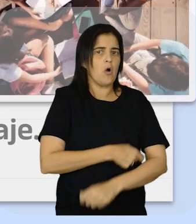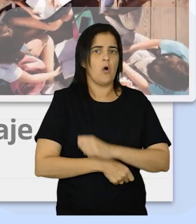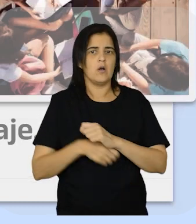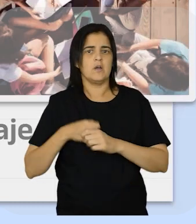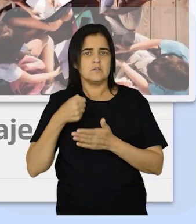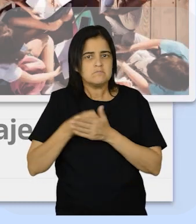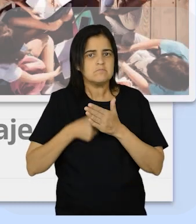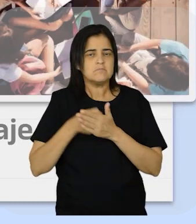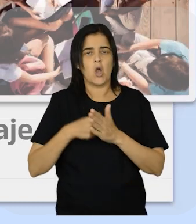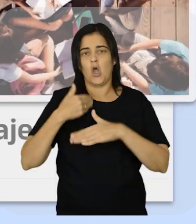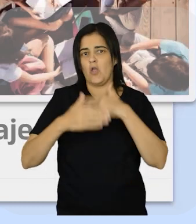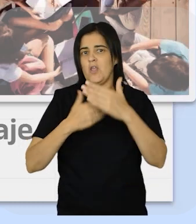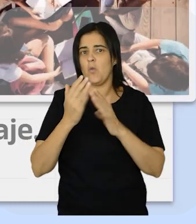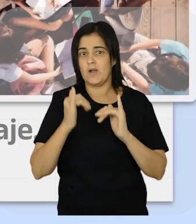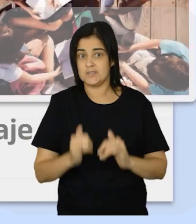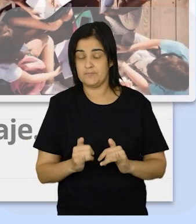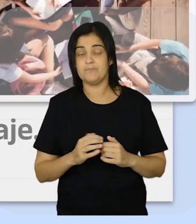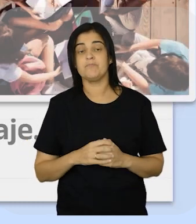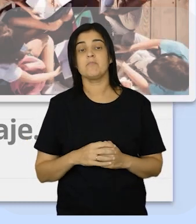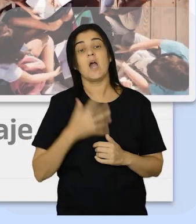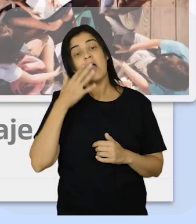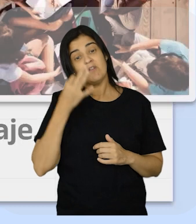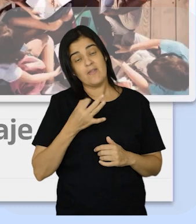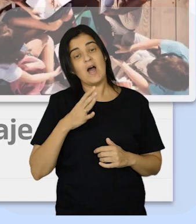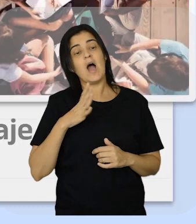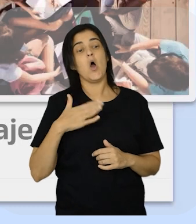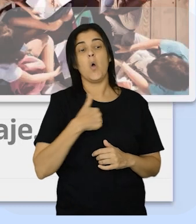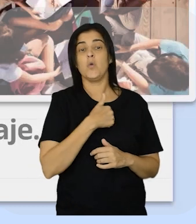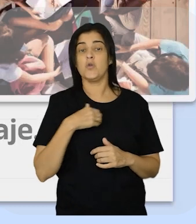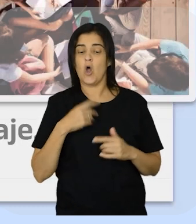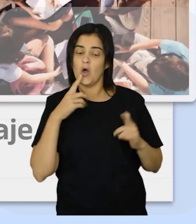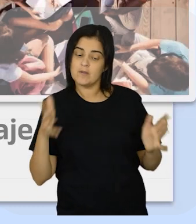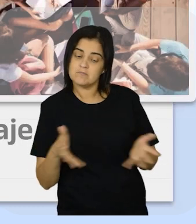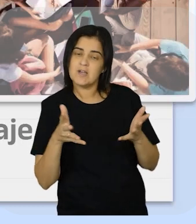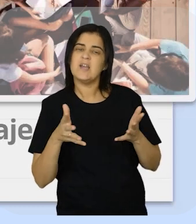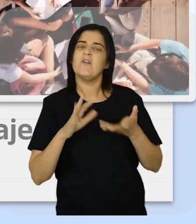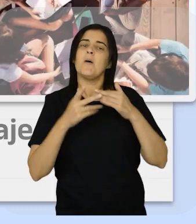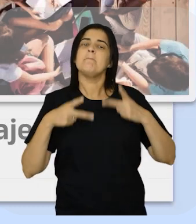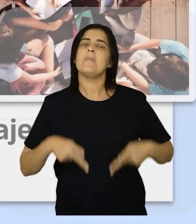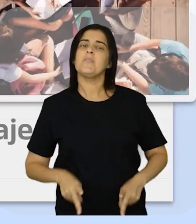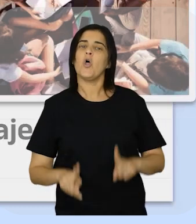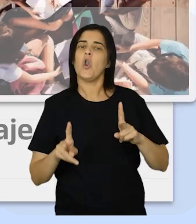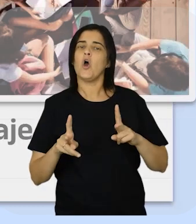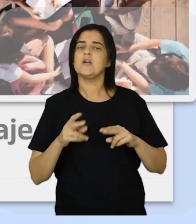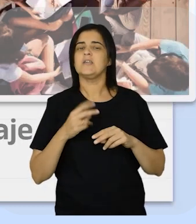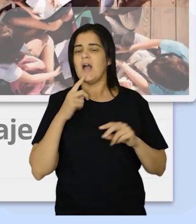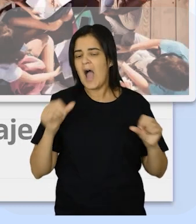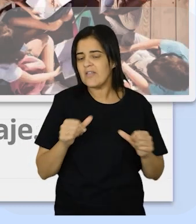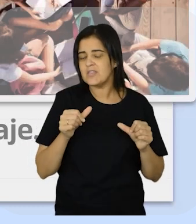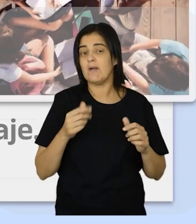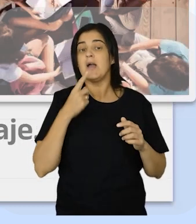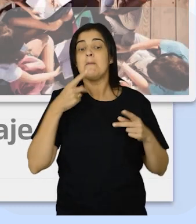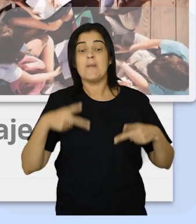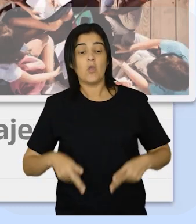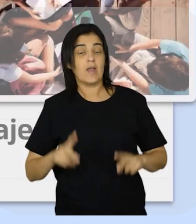cierto que hay un rol importante a nivel motivacional de lo que son las metodologías activas. Las